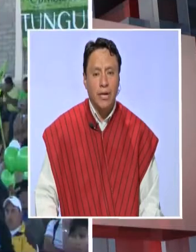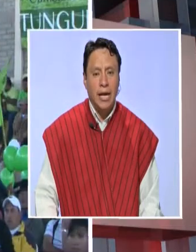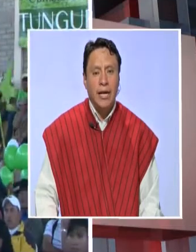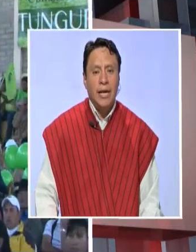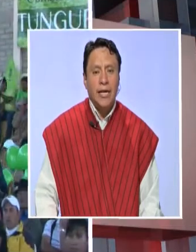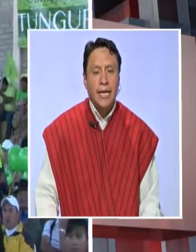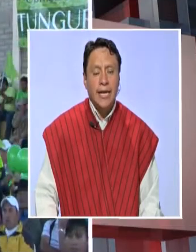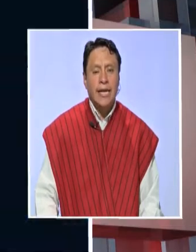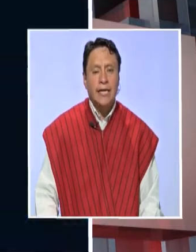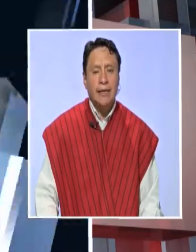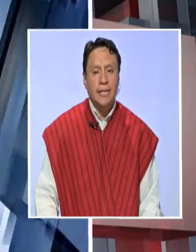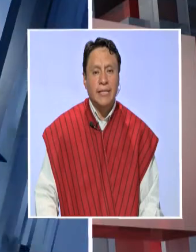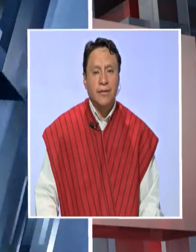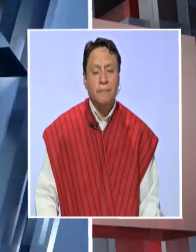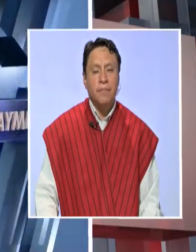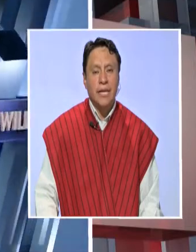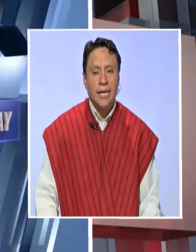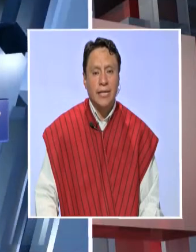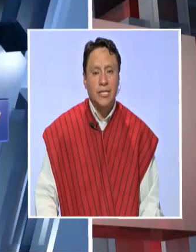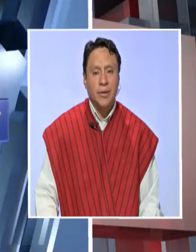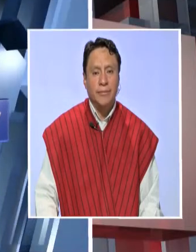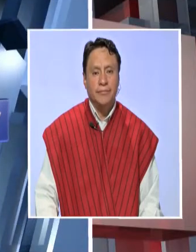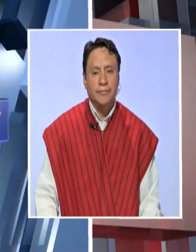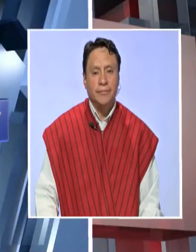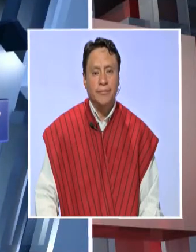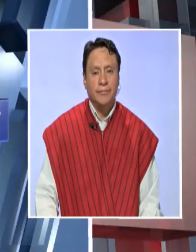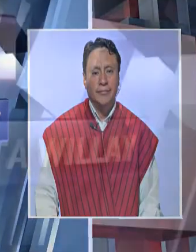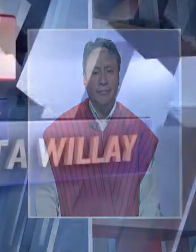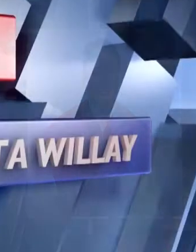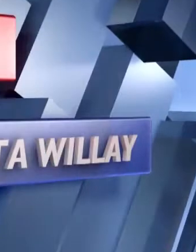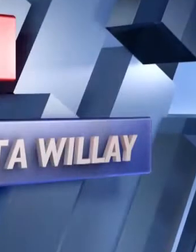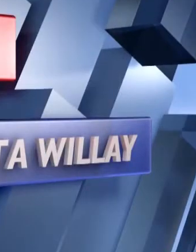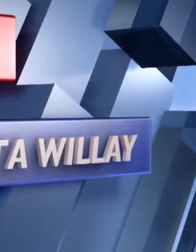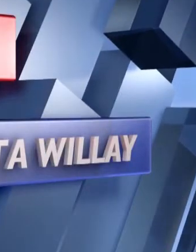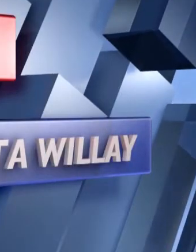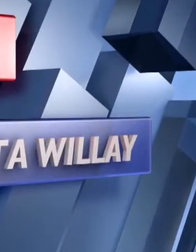Rimanakurka, Kuna. Hasta aquí la interpretación en el Quichua.